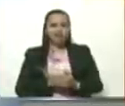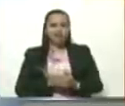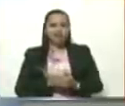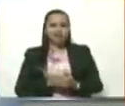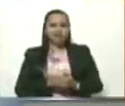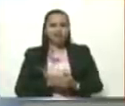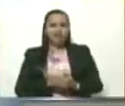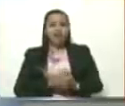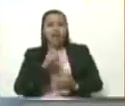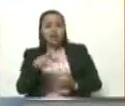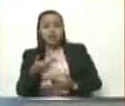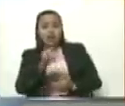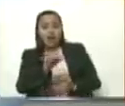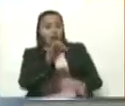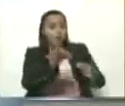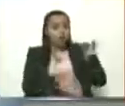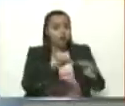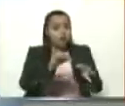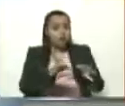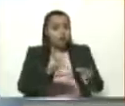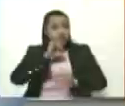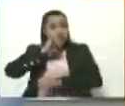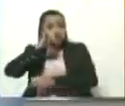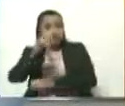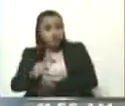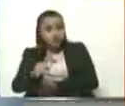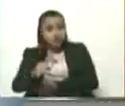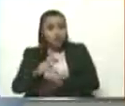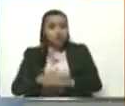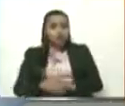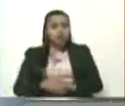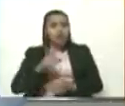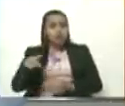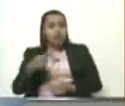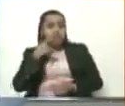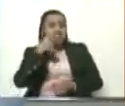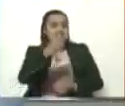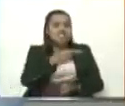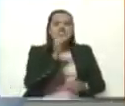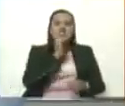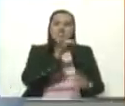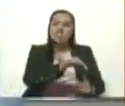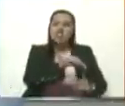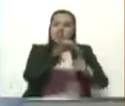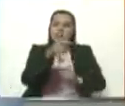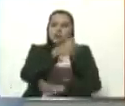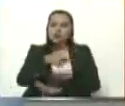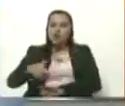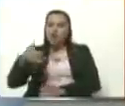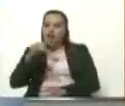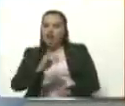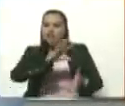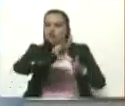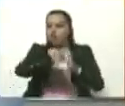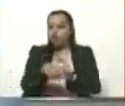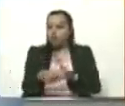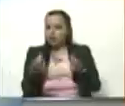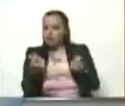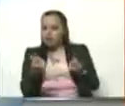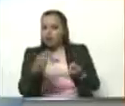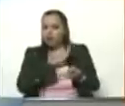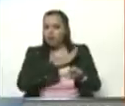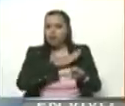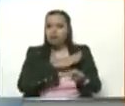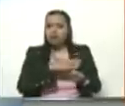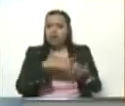la judicialización aparte de la imputación a parte de la acusación respectiva quién es cometido estos